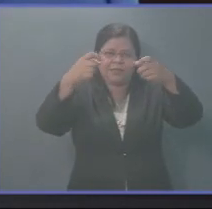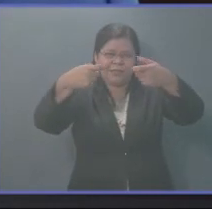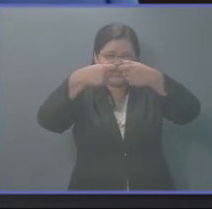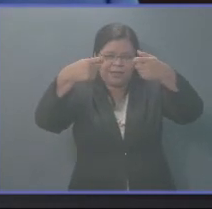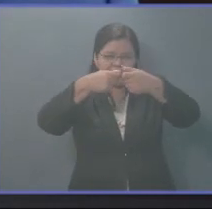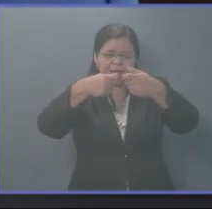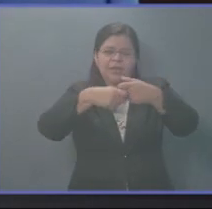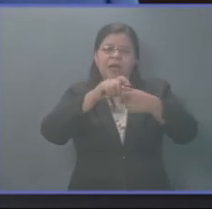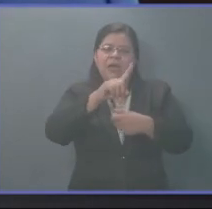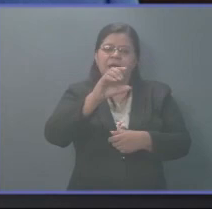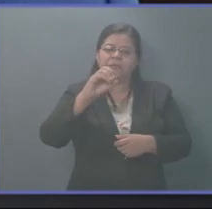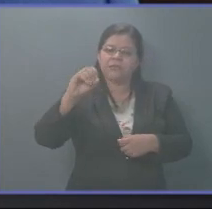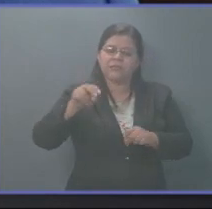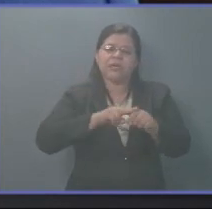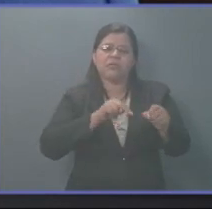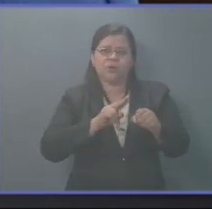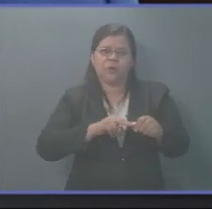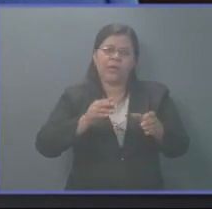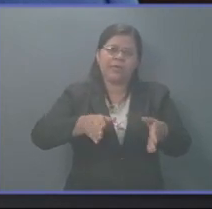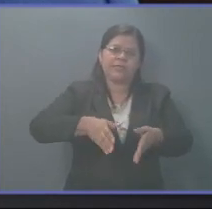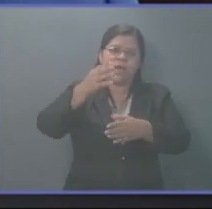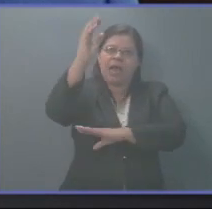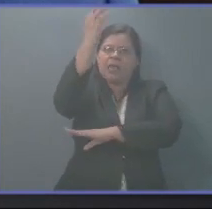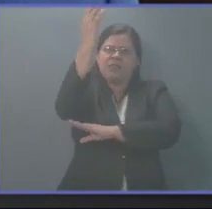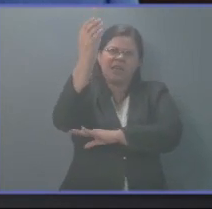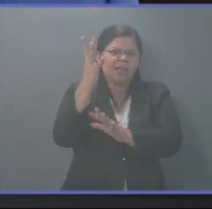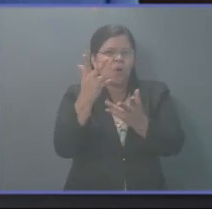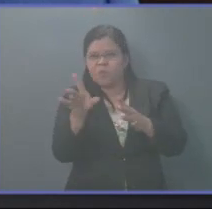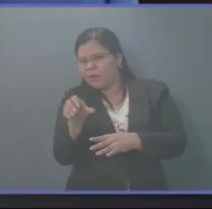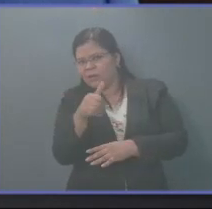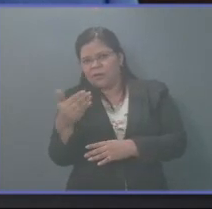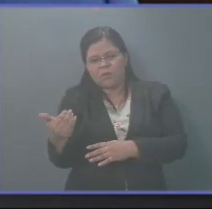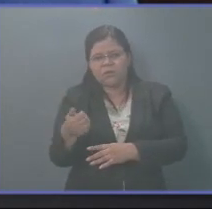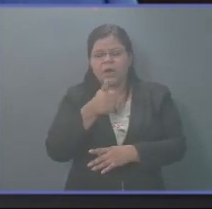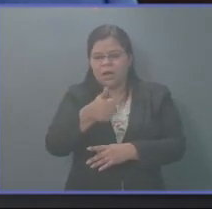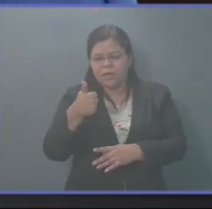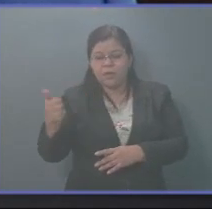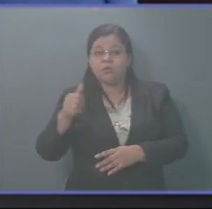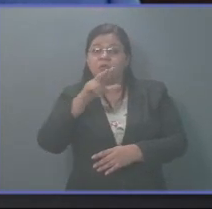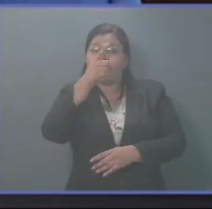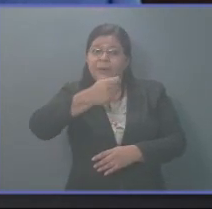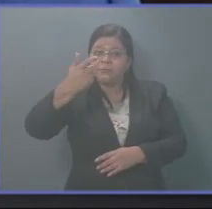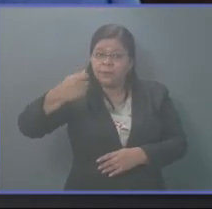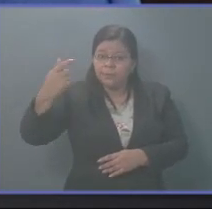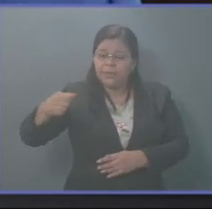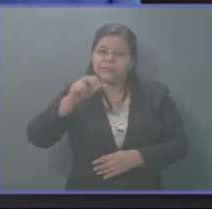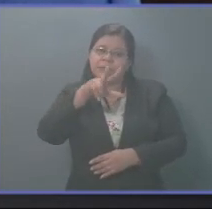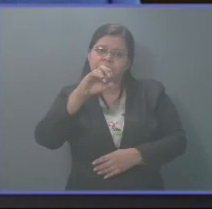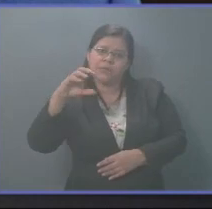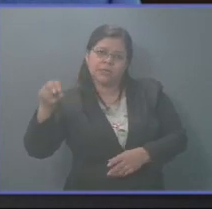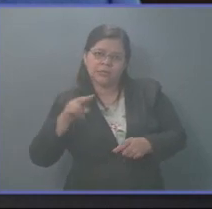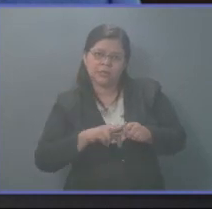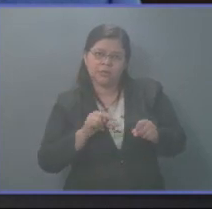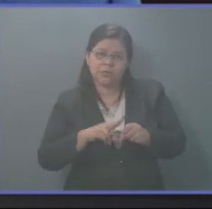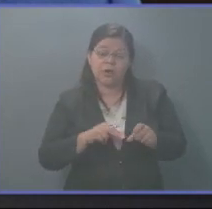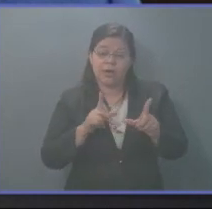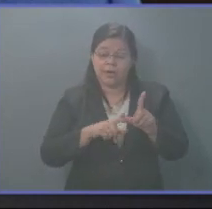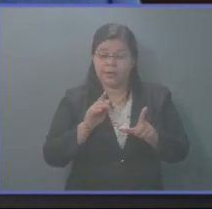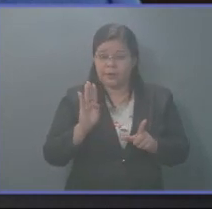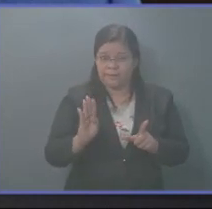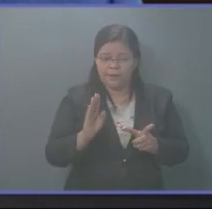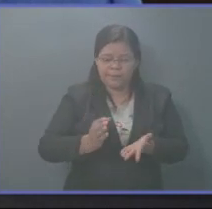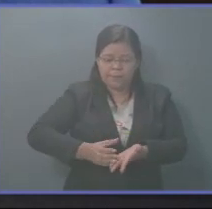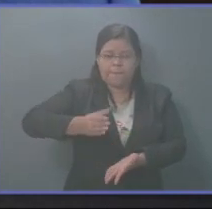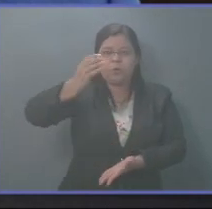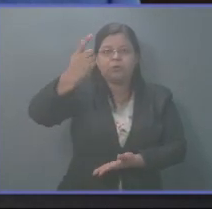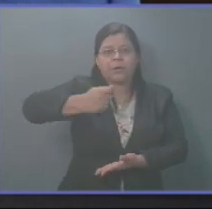permanencia de torres, monopolios y o antenas u otro tipo de infraestructura por cada una al mes, $300. Literal D, permanencia de postes por cada uno al